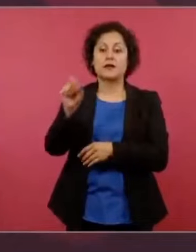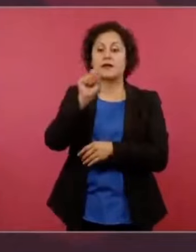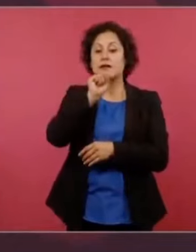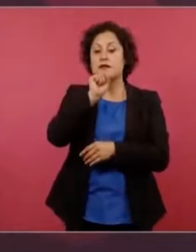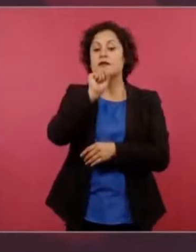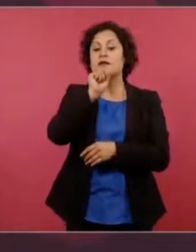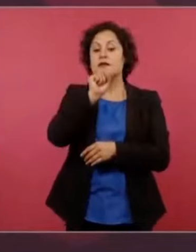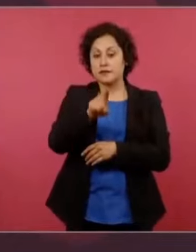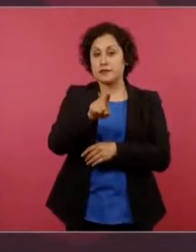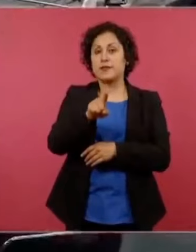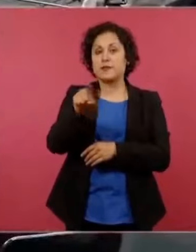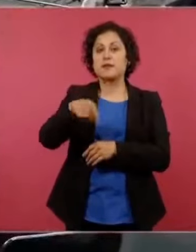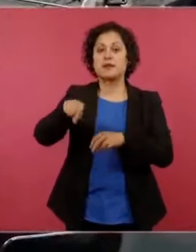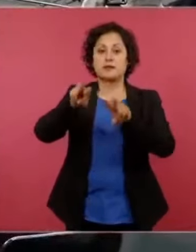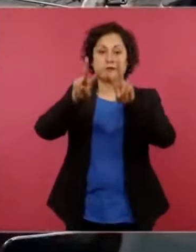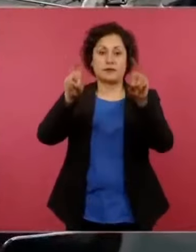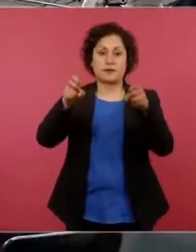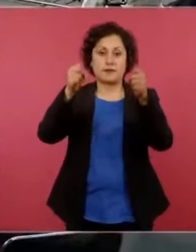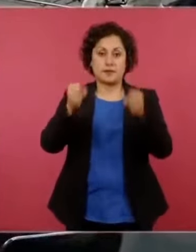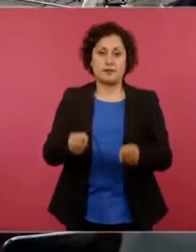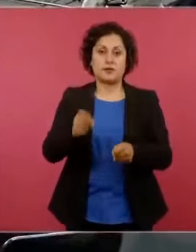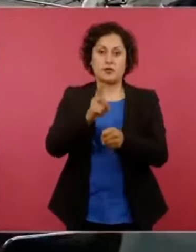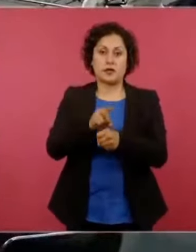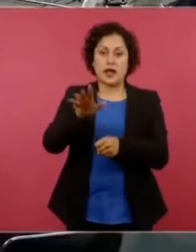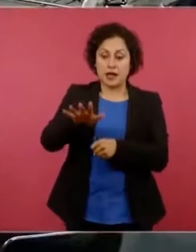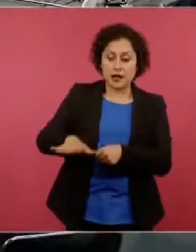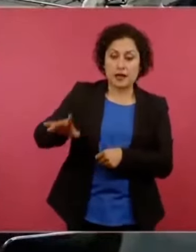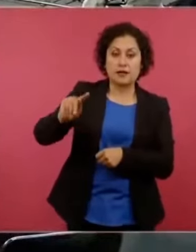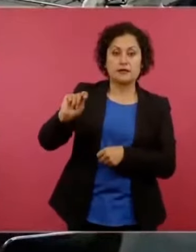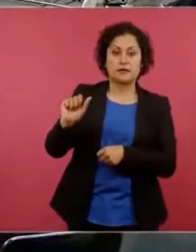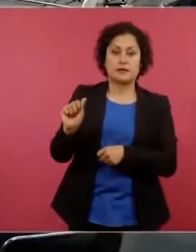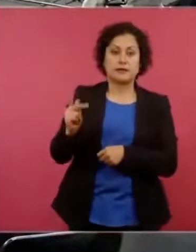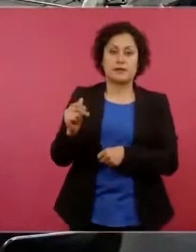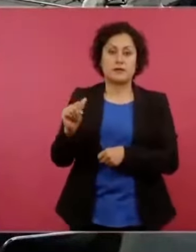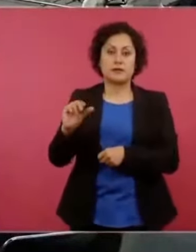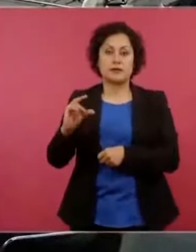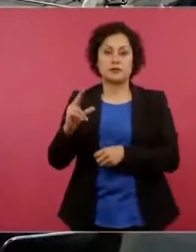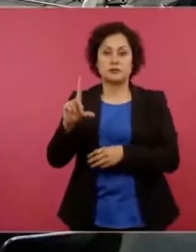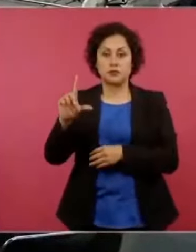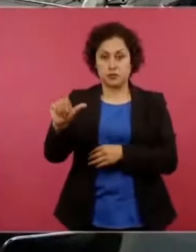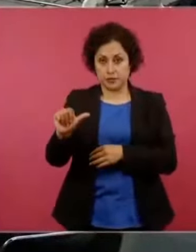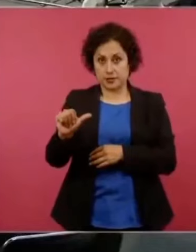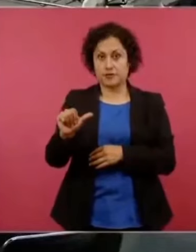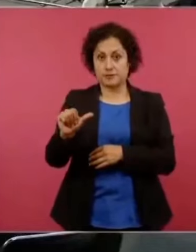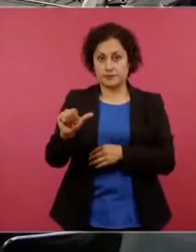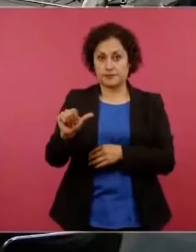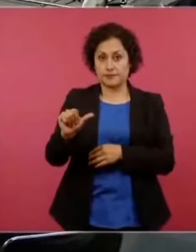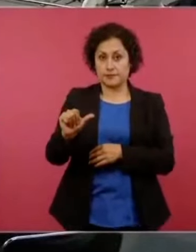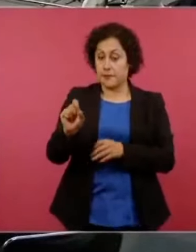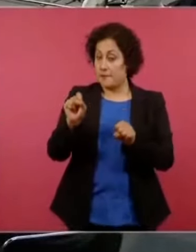el gabinete de seguridad en Tapachula. Tapachula. Ese mismo día